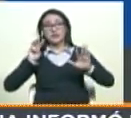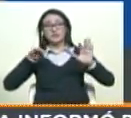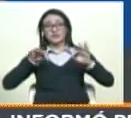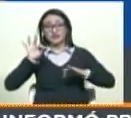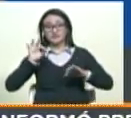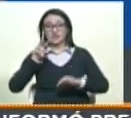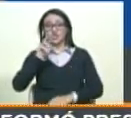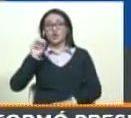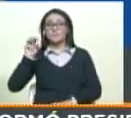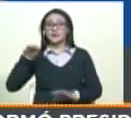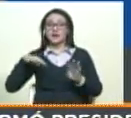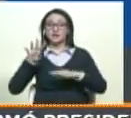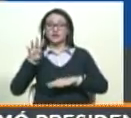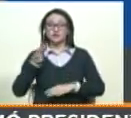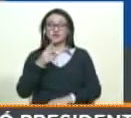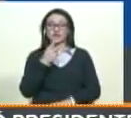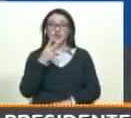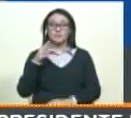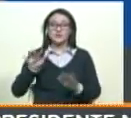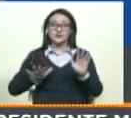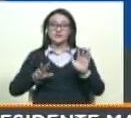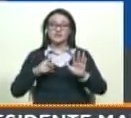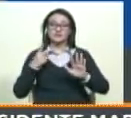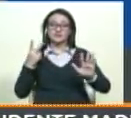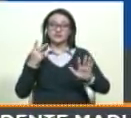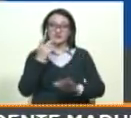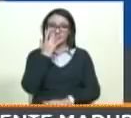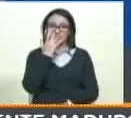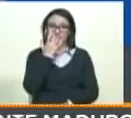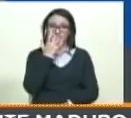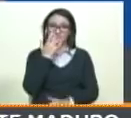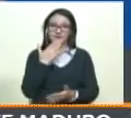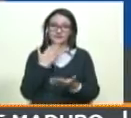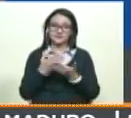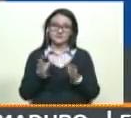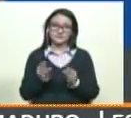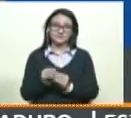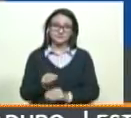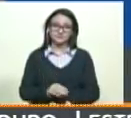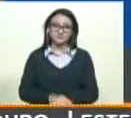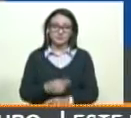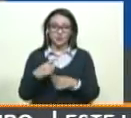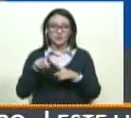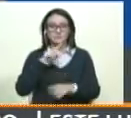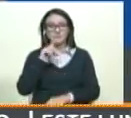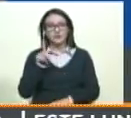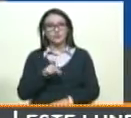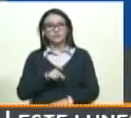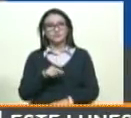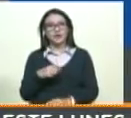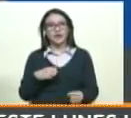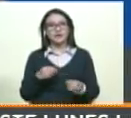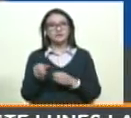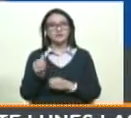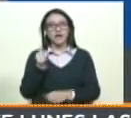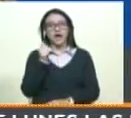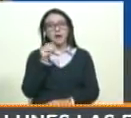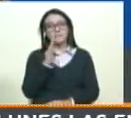2013, 2014, 2017. Gracias. La siguiente pregunta la formula la agencia